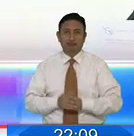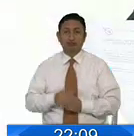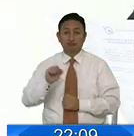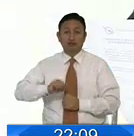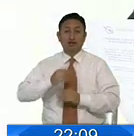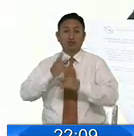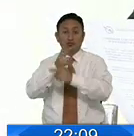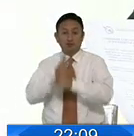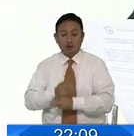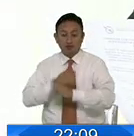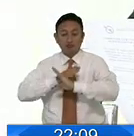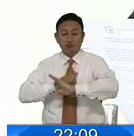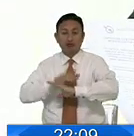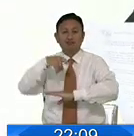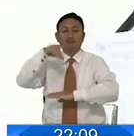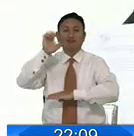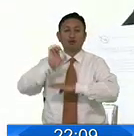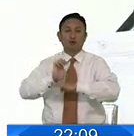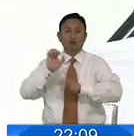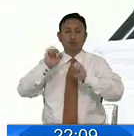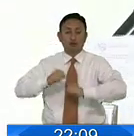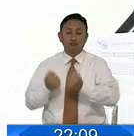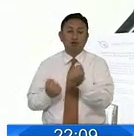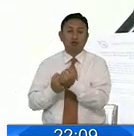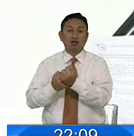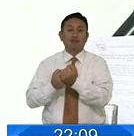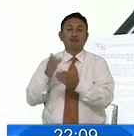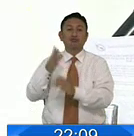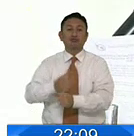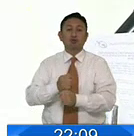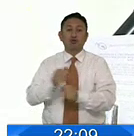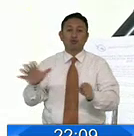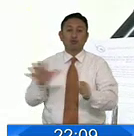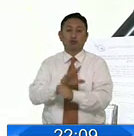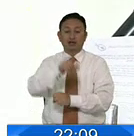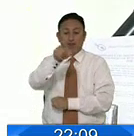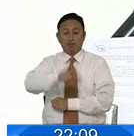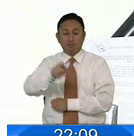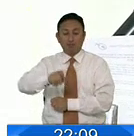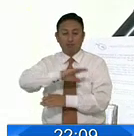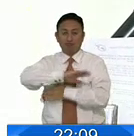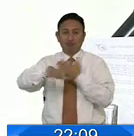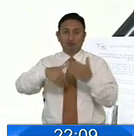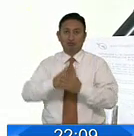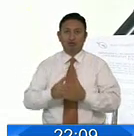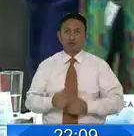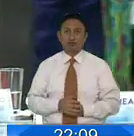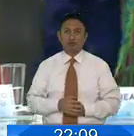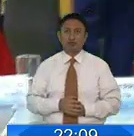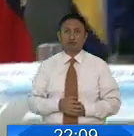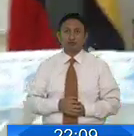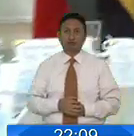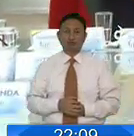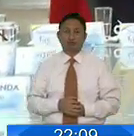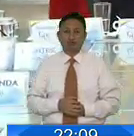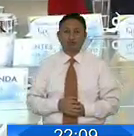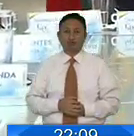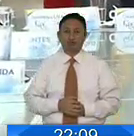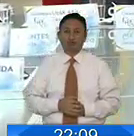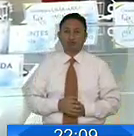protección para contribuir a la seguridad integral de las personas y del estado ecuatoriano informó